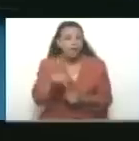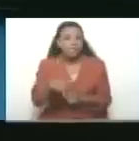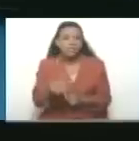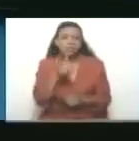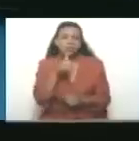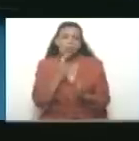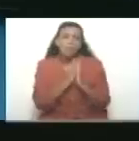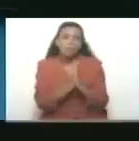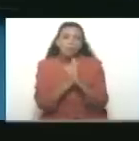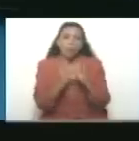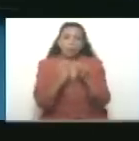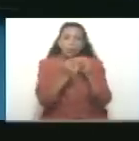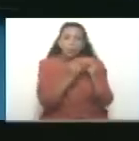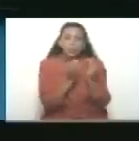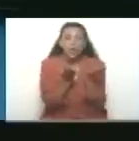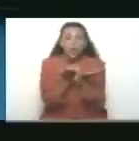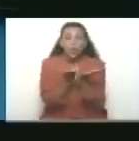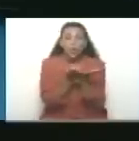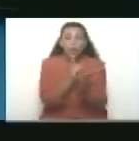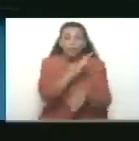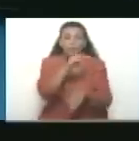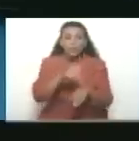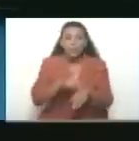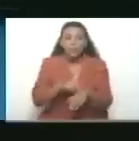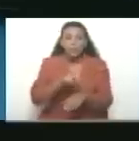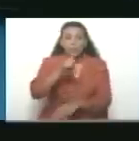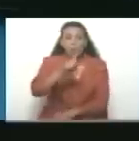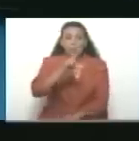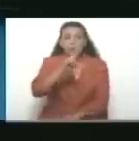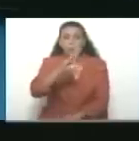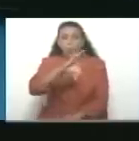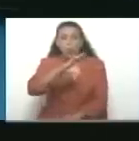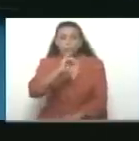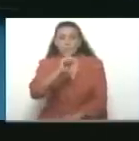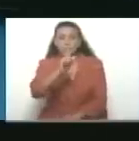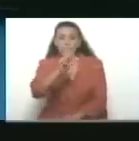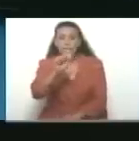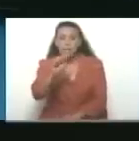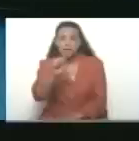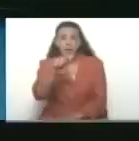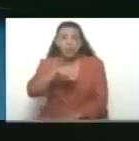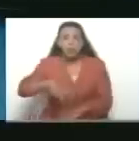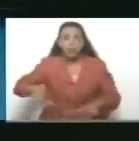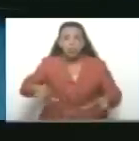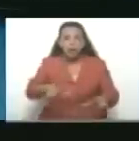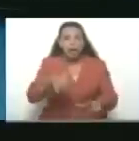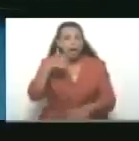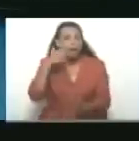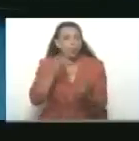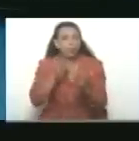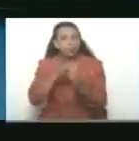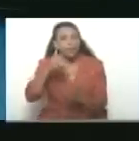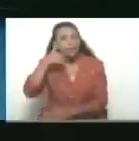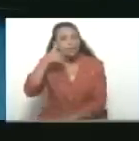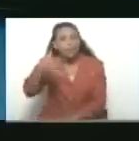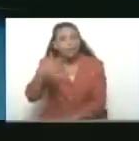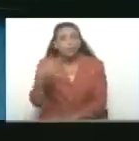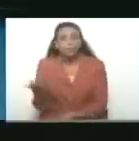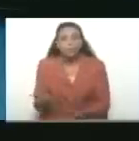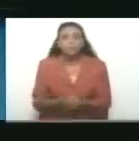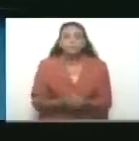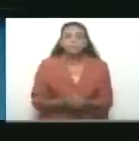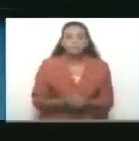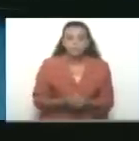solicita la rehabilitación de la escuela básica nacional Lucila Palacios presidente del equipo se está comunicando con la señora Ana Karina